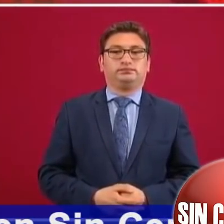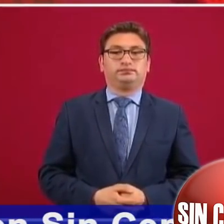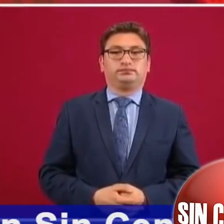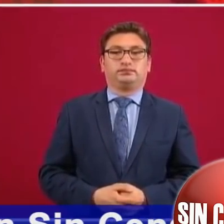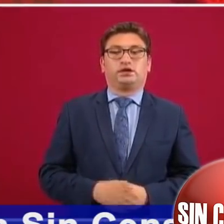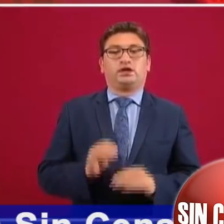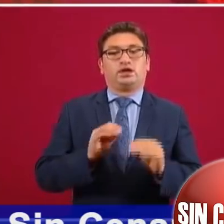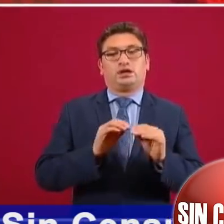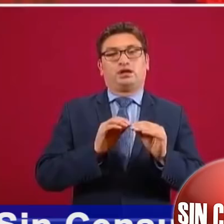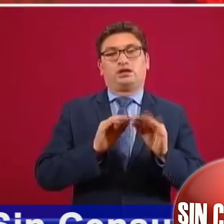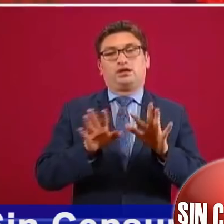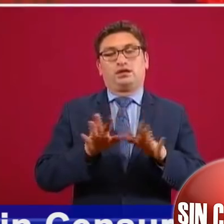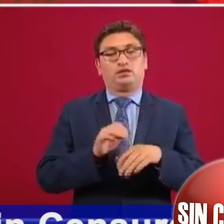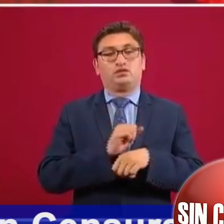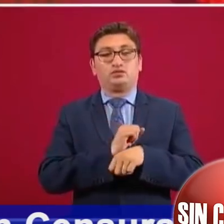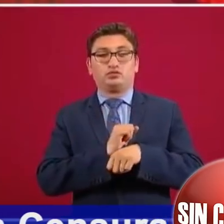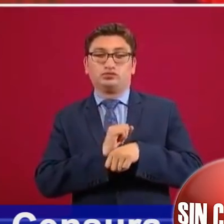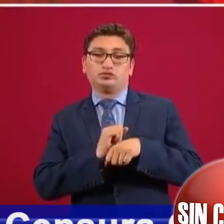sutileza,